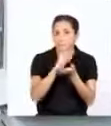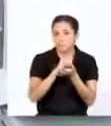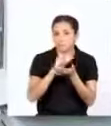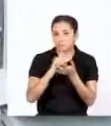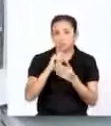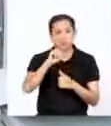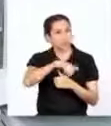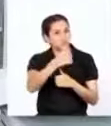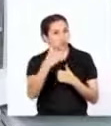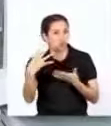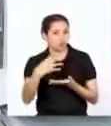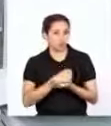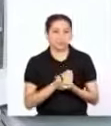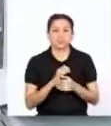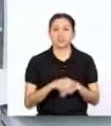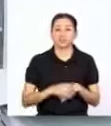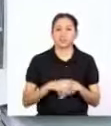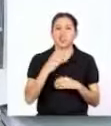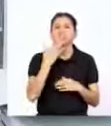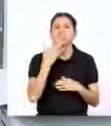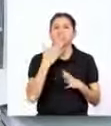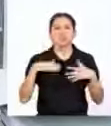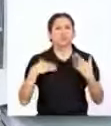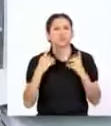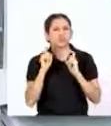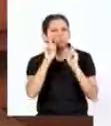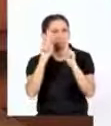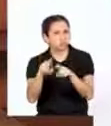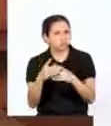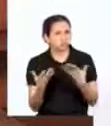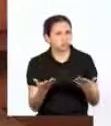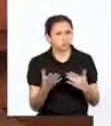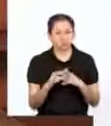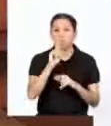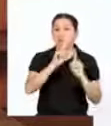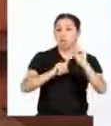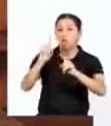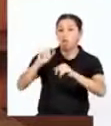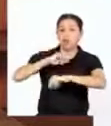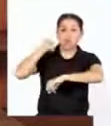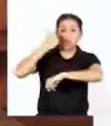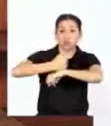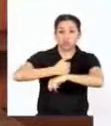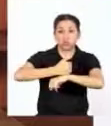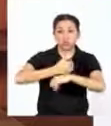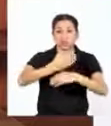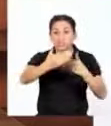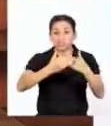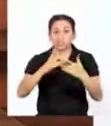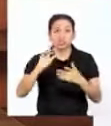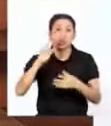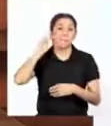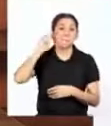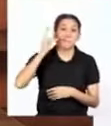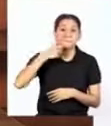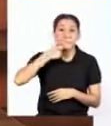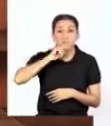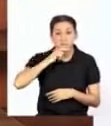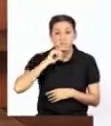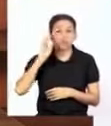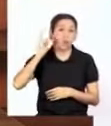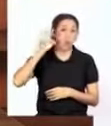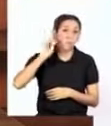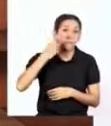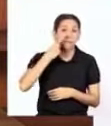otros. ¡Genial! ¿A quiénes podríamos consultarle? Quizá alguna autoridad cercana, como un profesor o